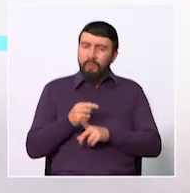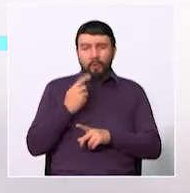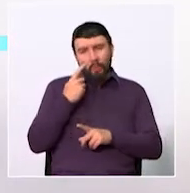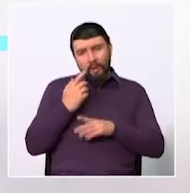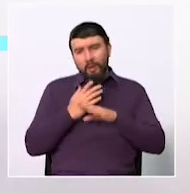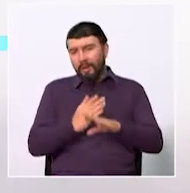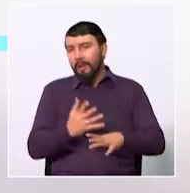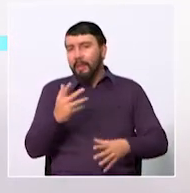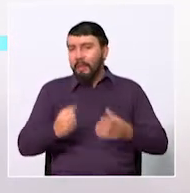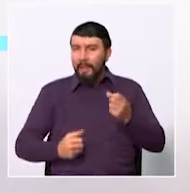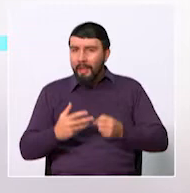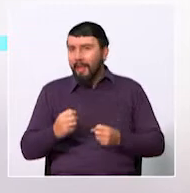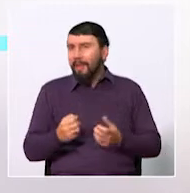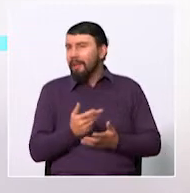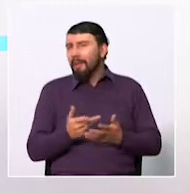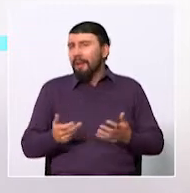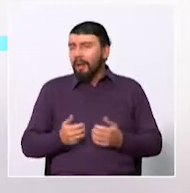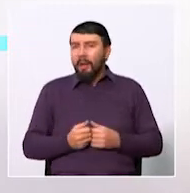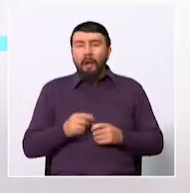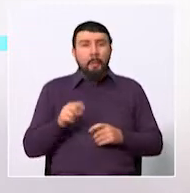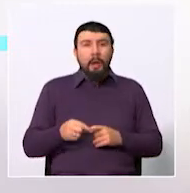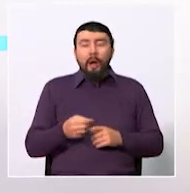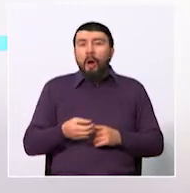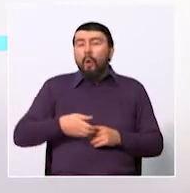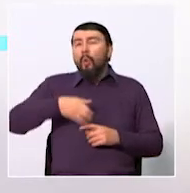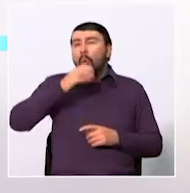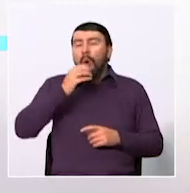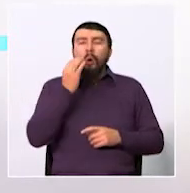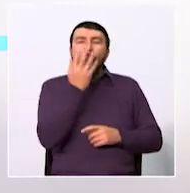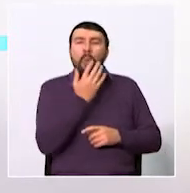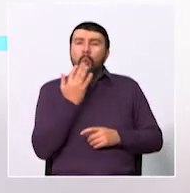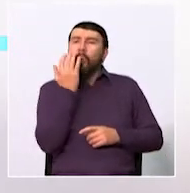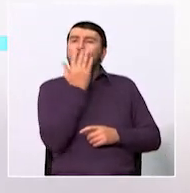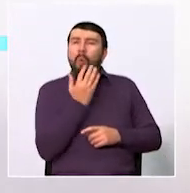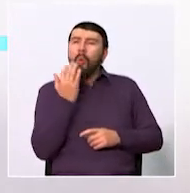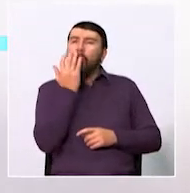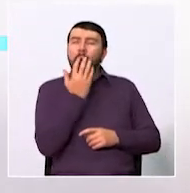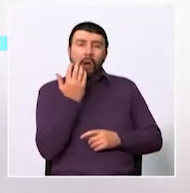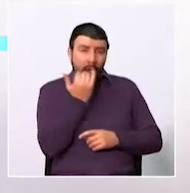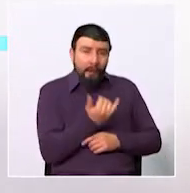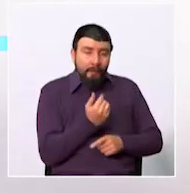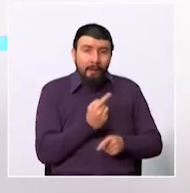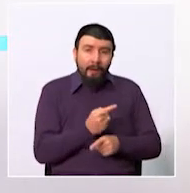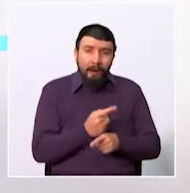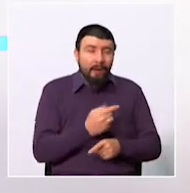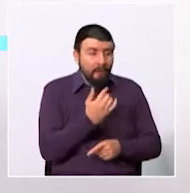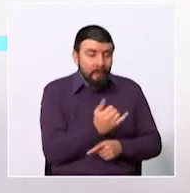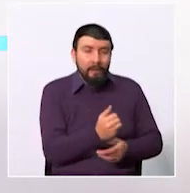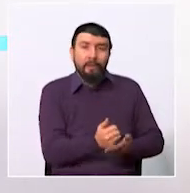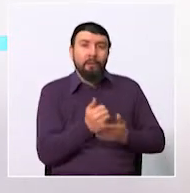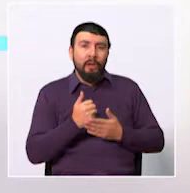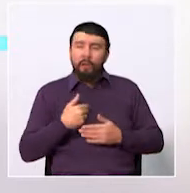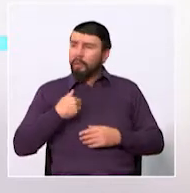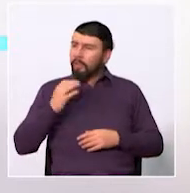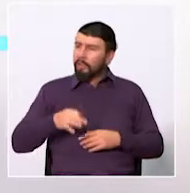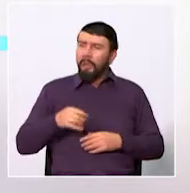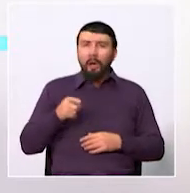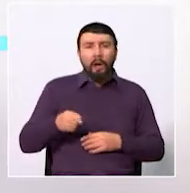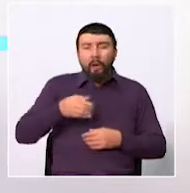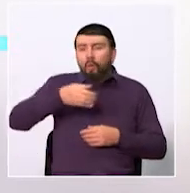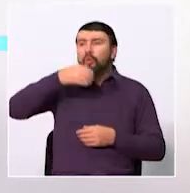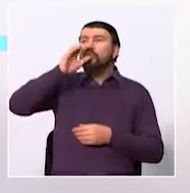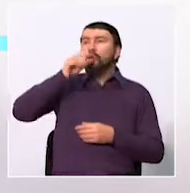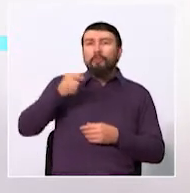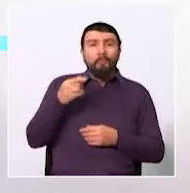también y los enjuagues que son tan importantes en estos casos que nos van a ayudar yo siempre utilizaba un enjuague que es el